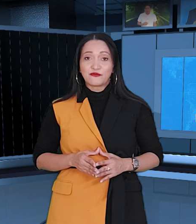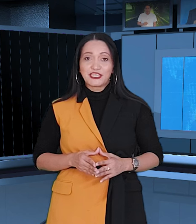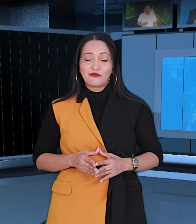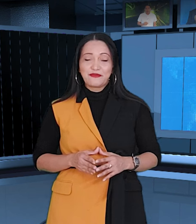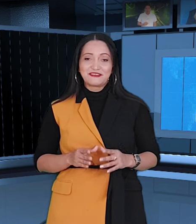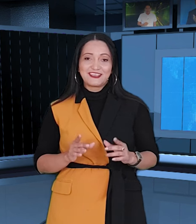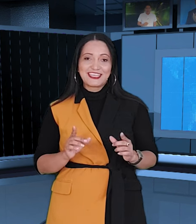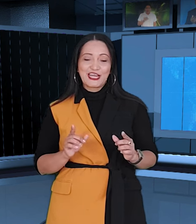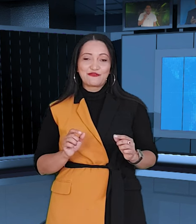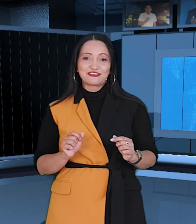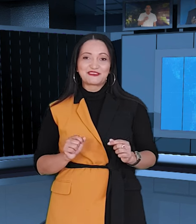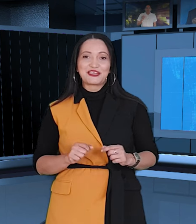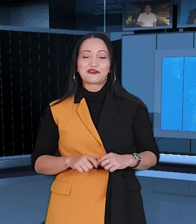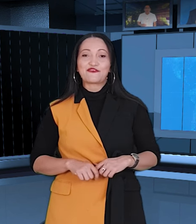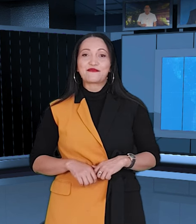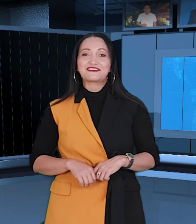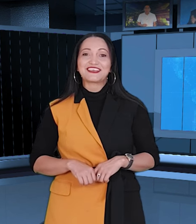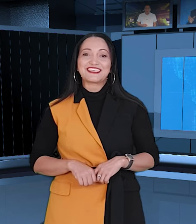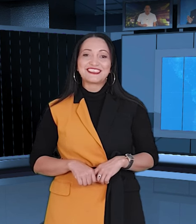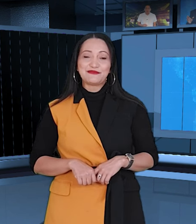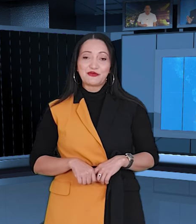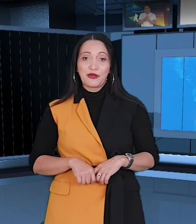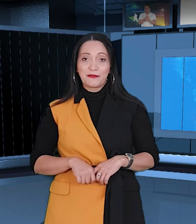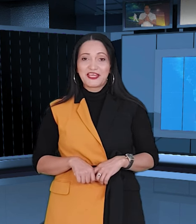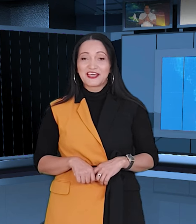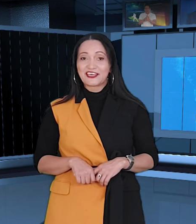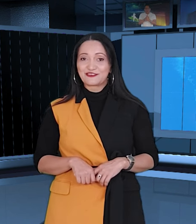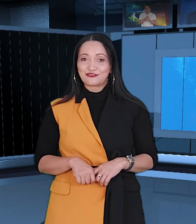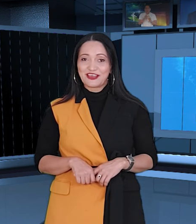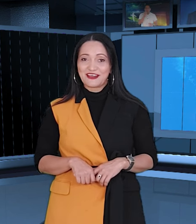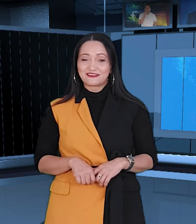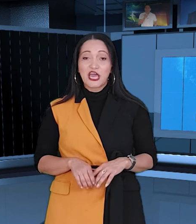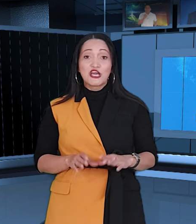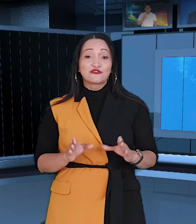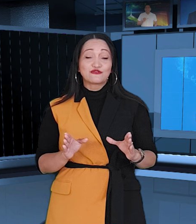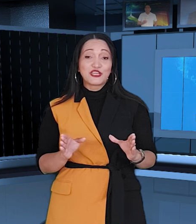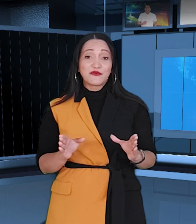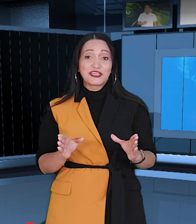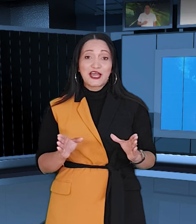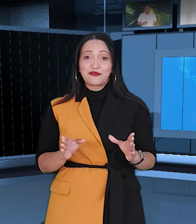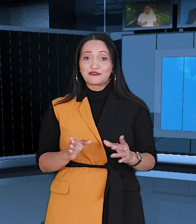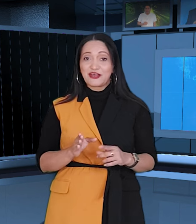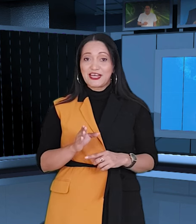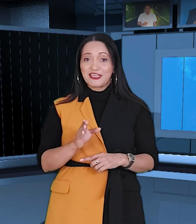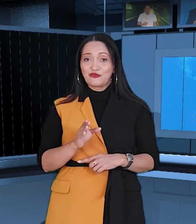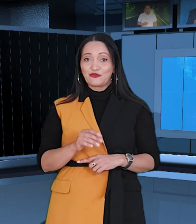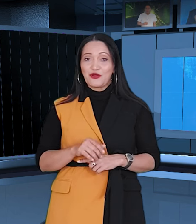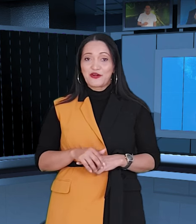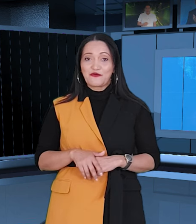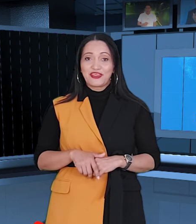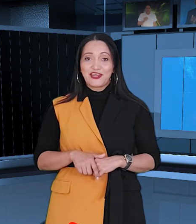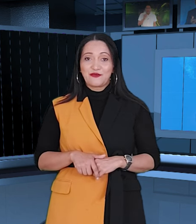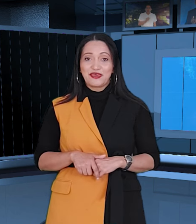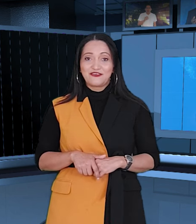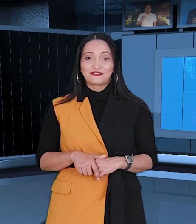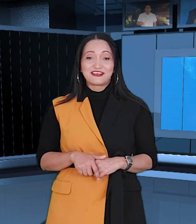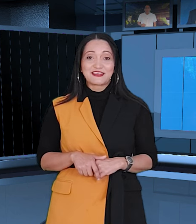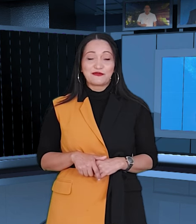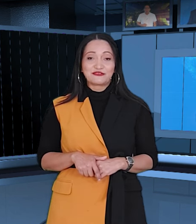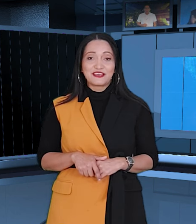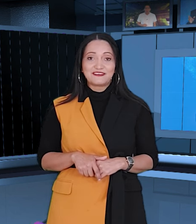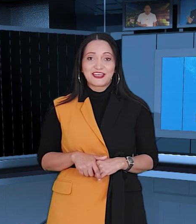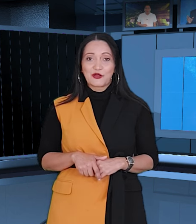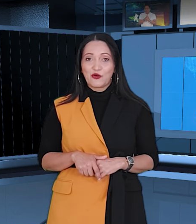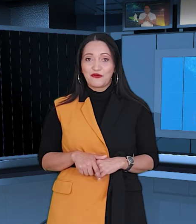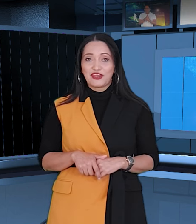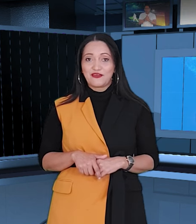contenido informativo visite nuestras plataformas en streaming web y redes sociales. Suscríbete a nuestro canal de YouTube @DarioMedios.